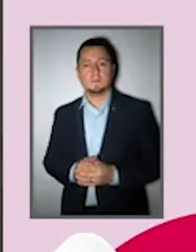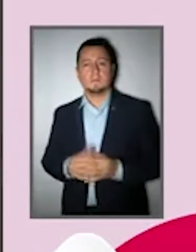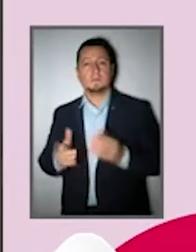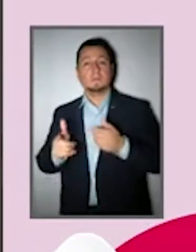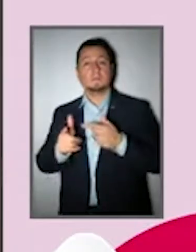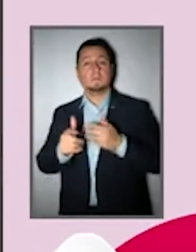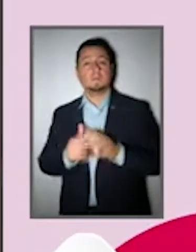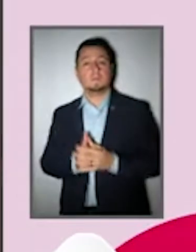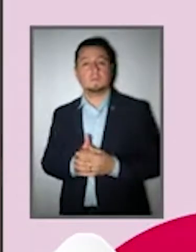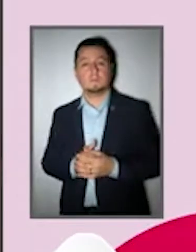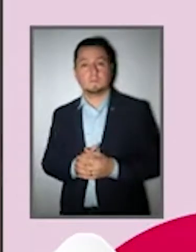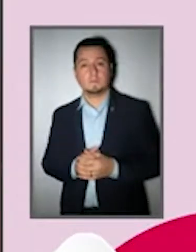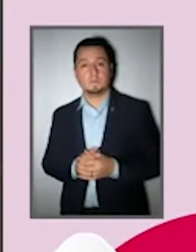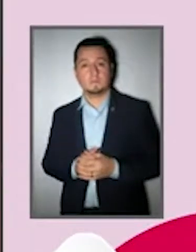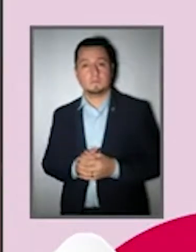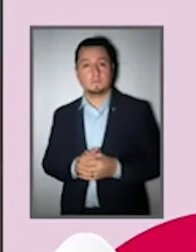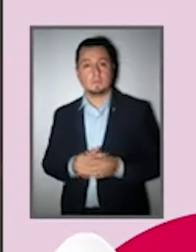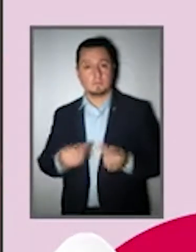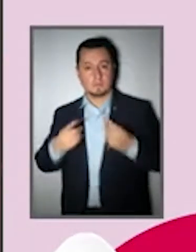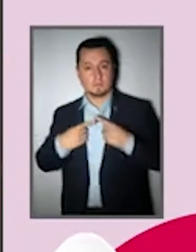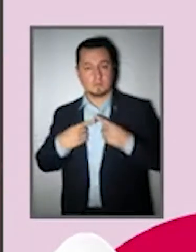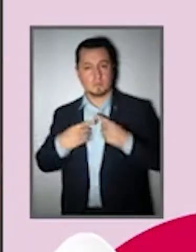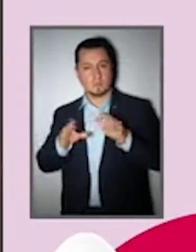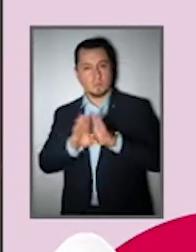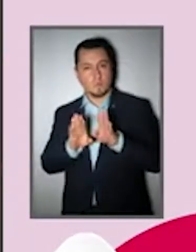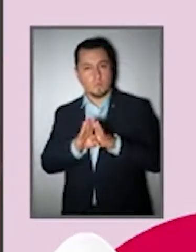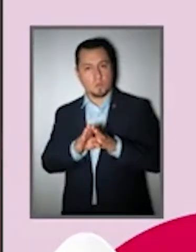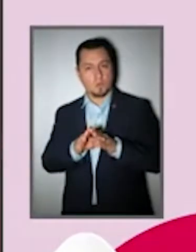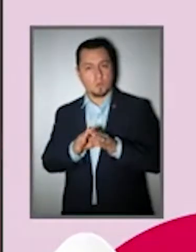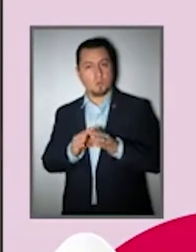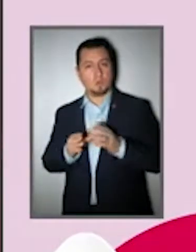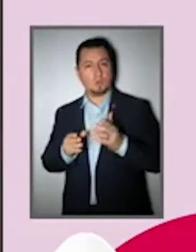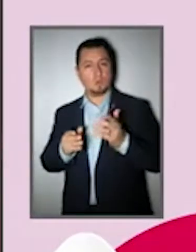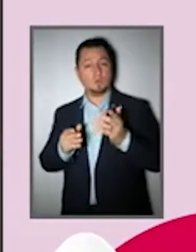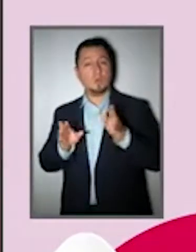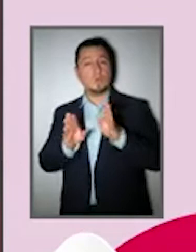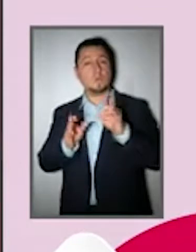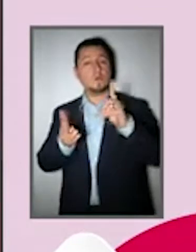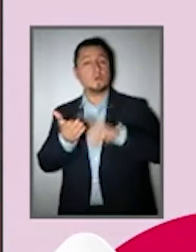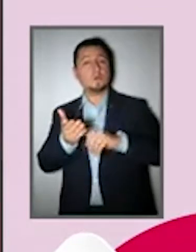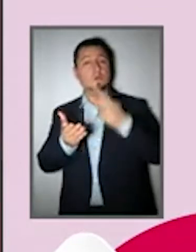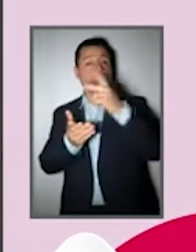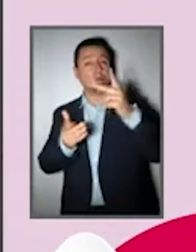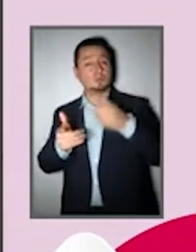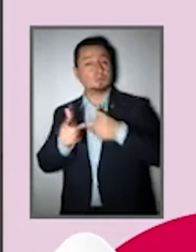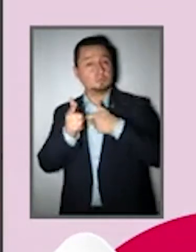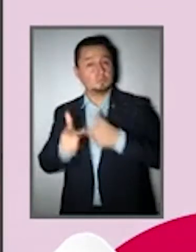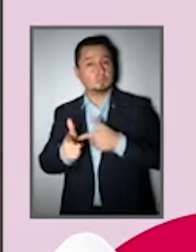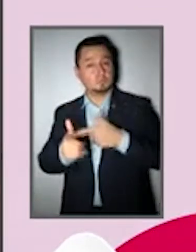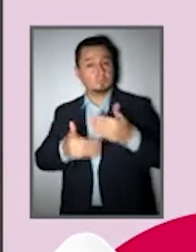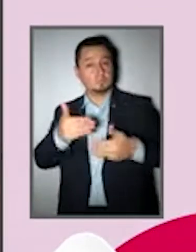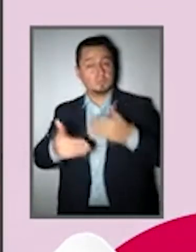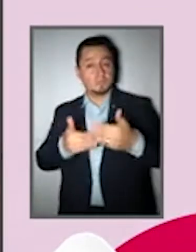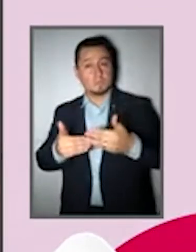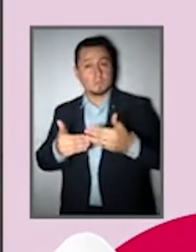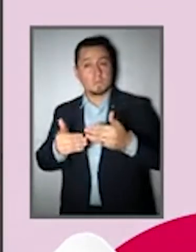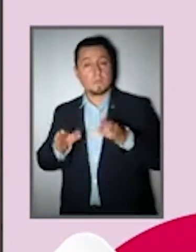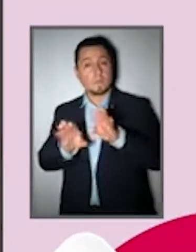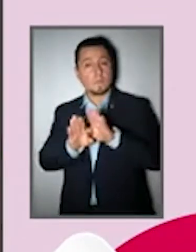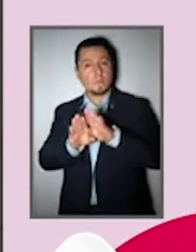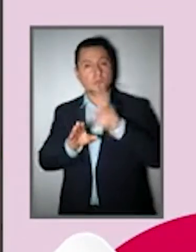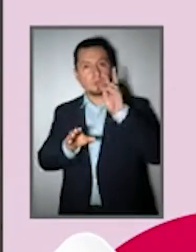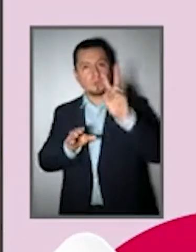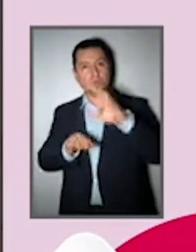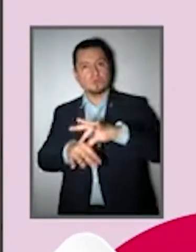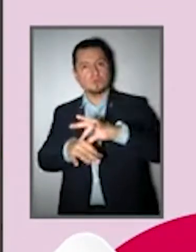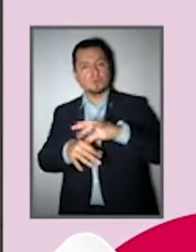Celebrar la lucha por la libertad en una plaza vacía ha sido sin duda el acto más impresionante